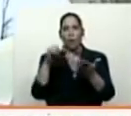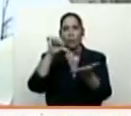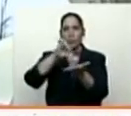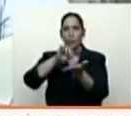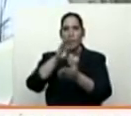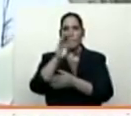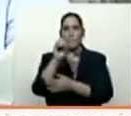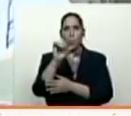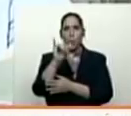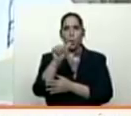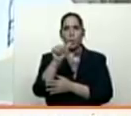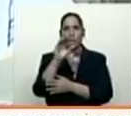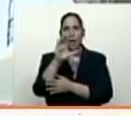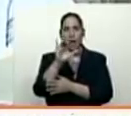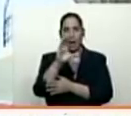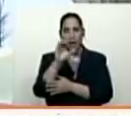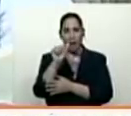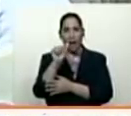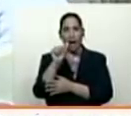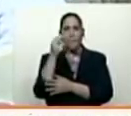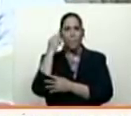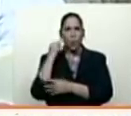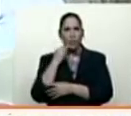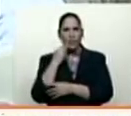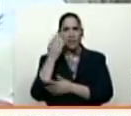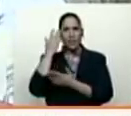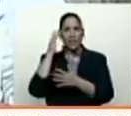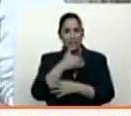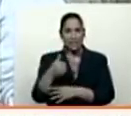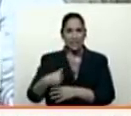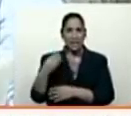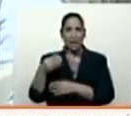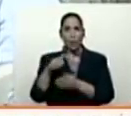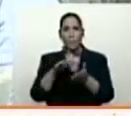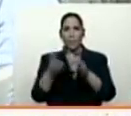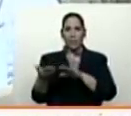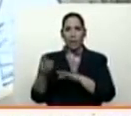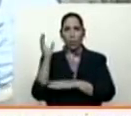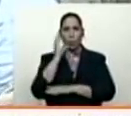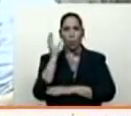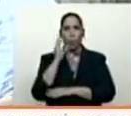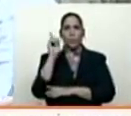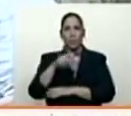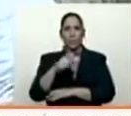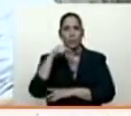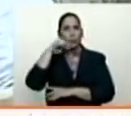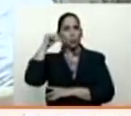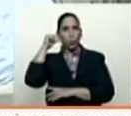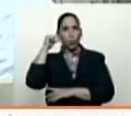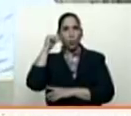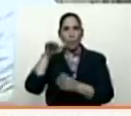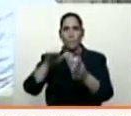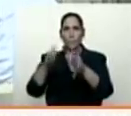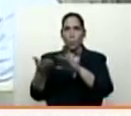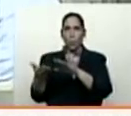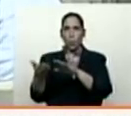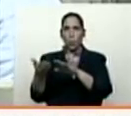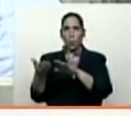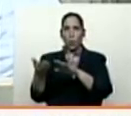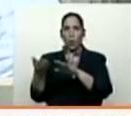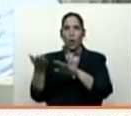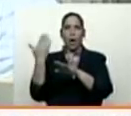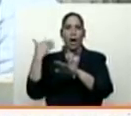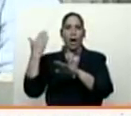asesinarlo en Bogotá, y Sucre fue también asesinado hace